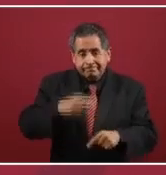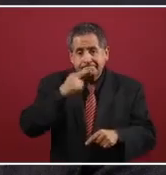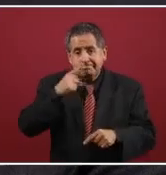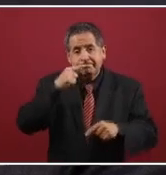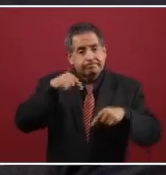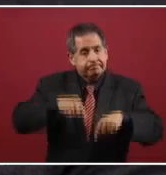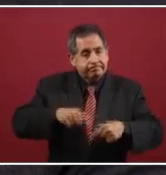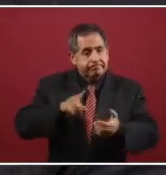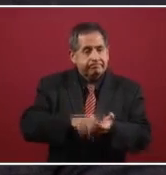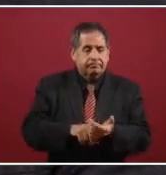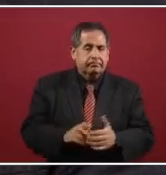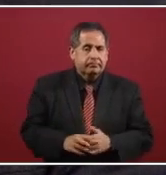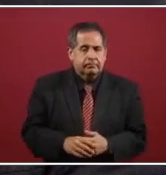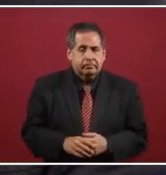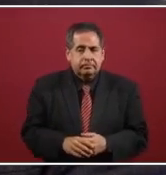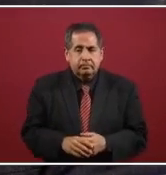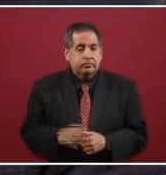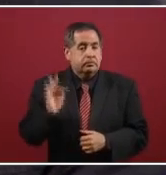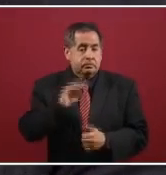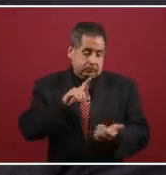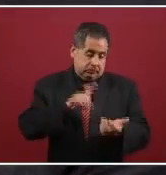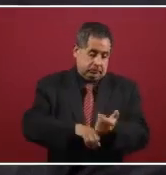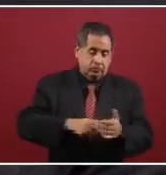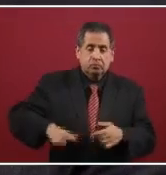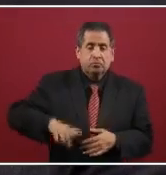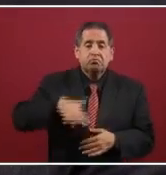Cuando hay un gobierno corrupto,